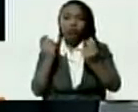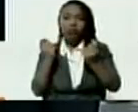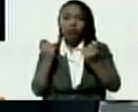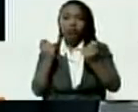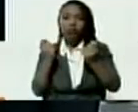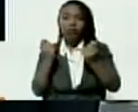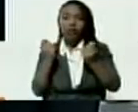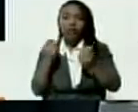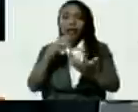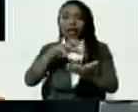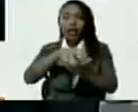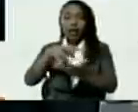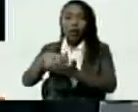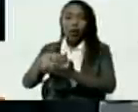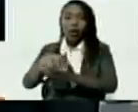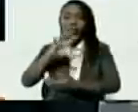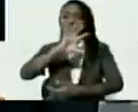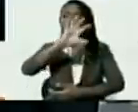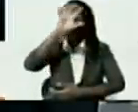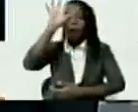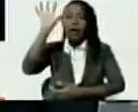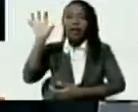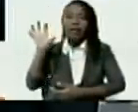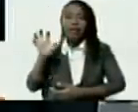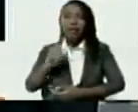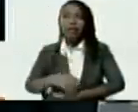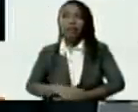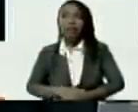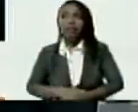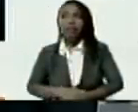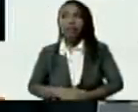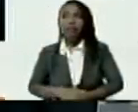de regiones, de países.